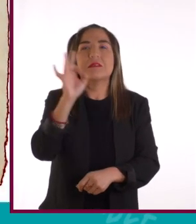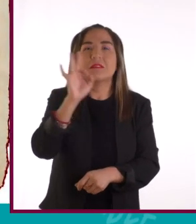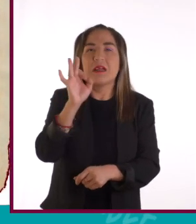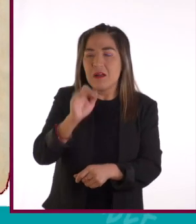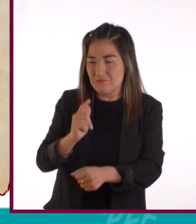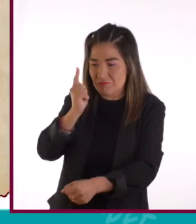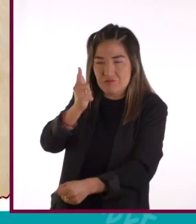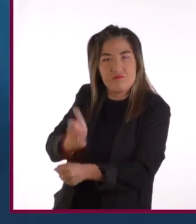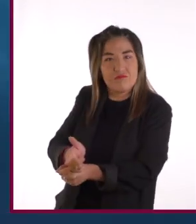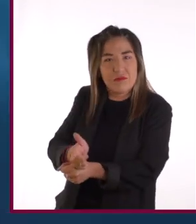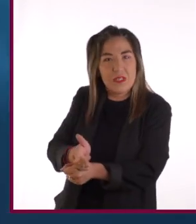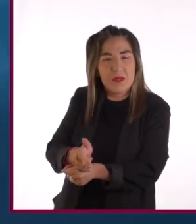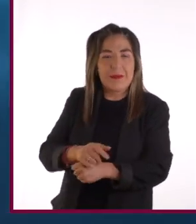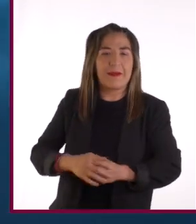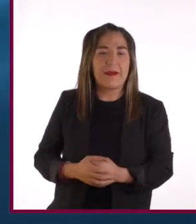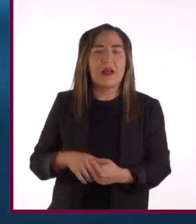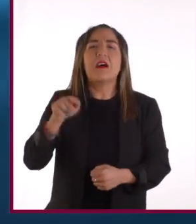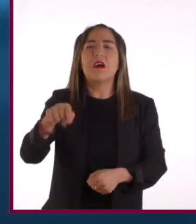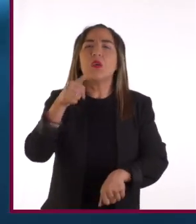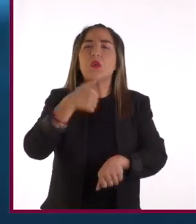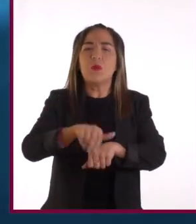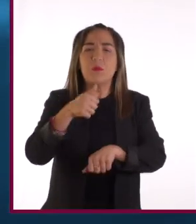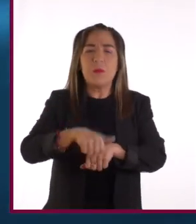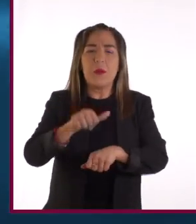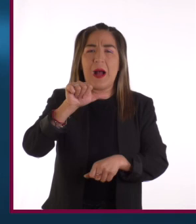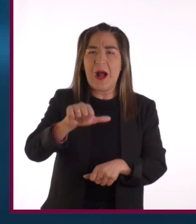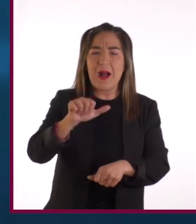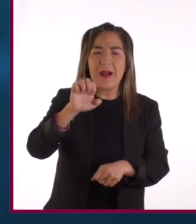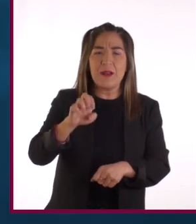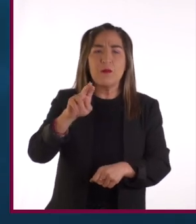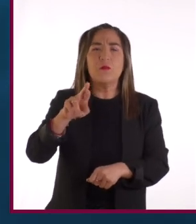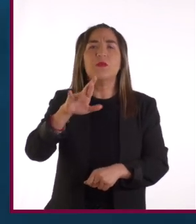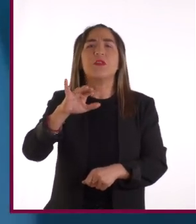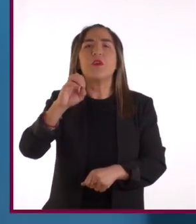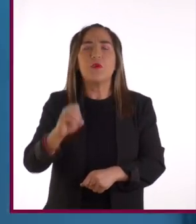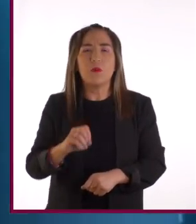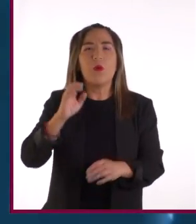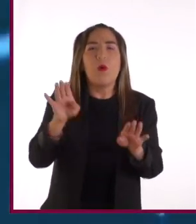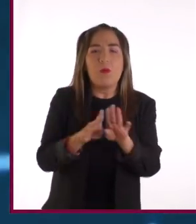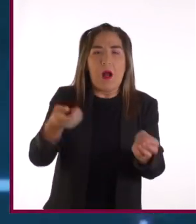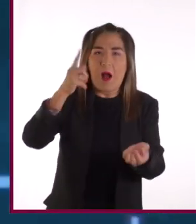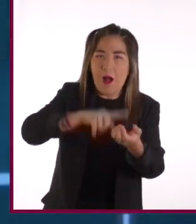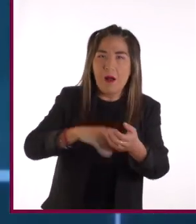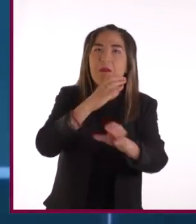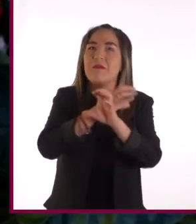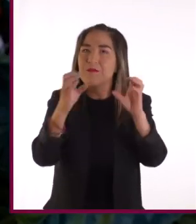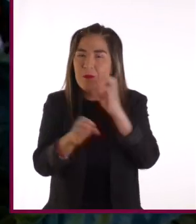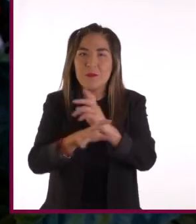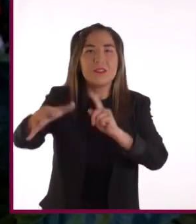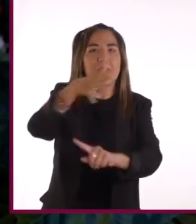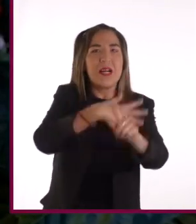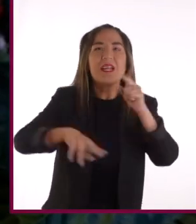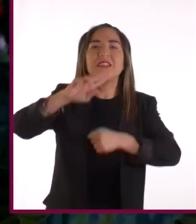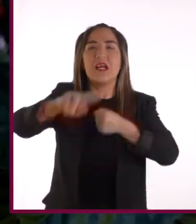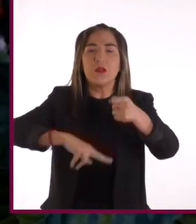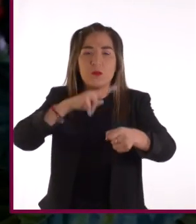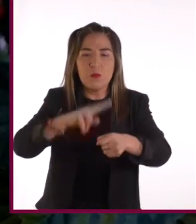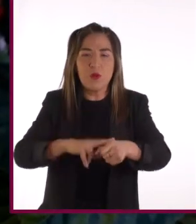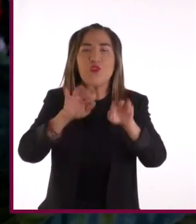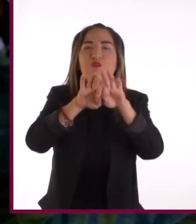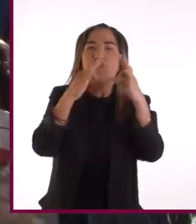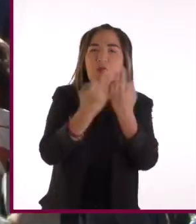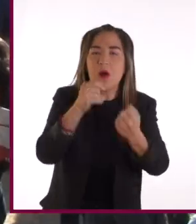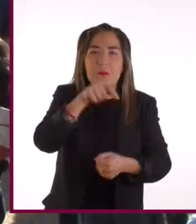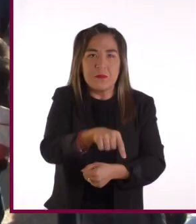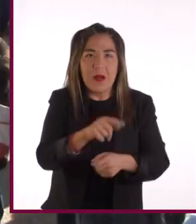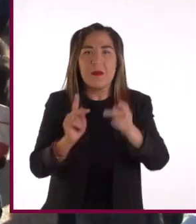un descubrimiento. Esto es porque el número áureo está presente en los objetos de la naturaleza, como en las formas de las